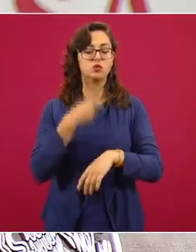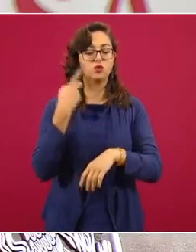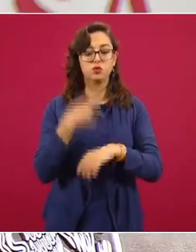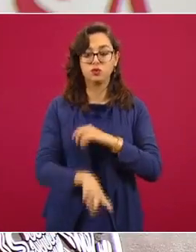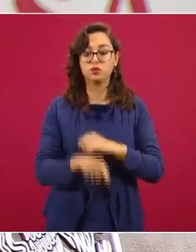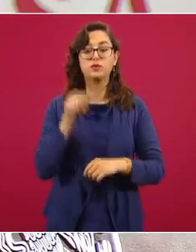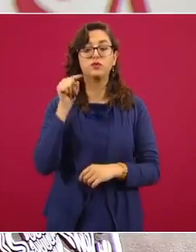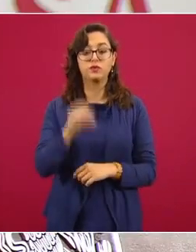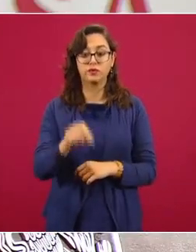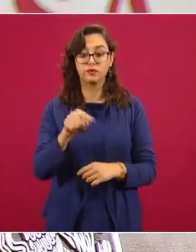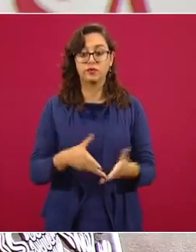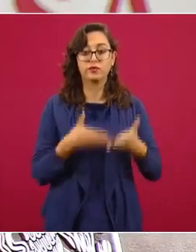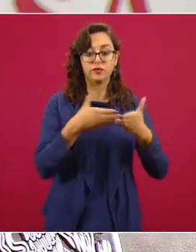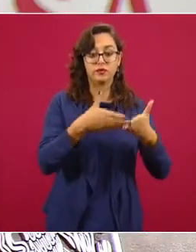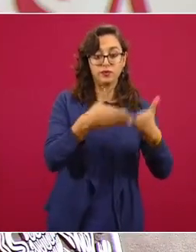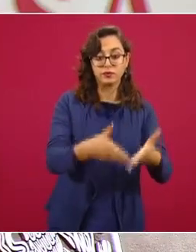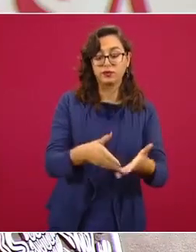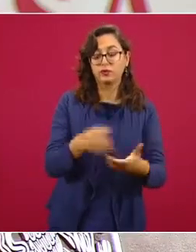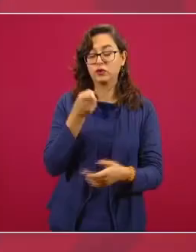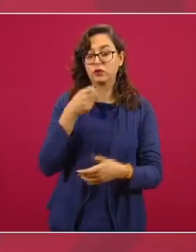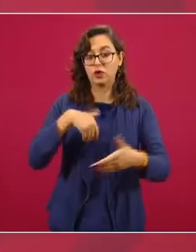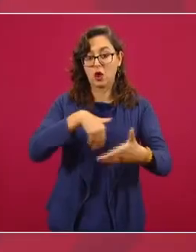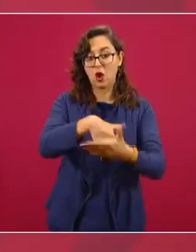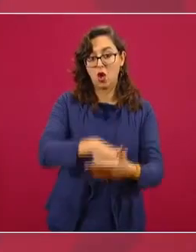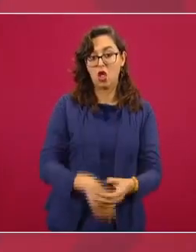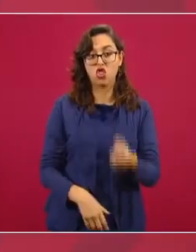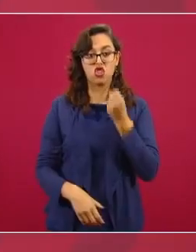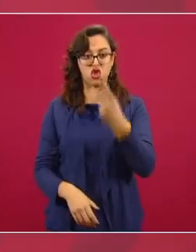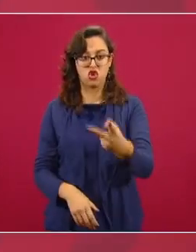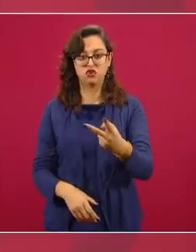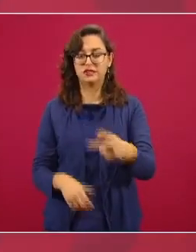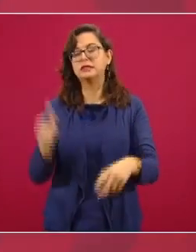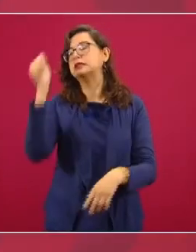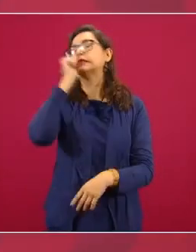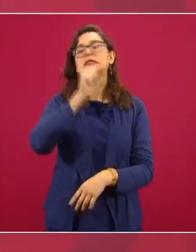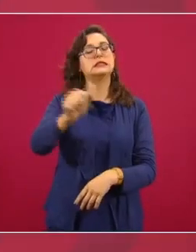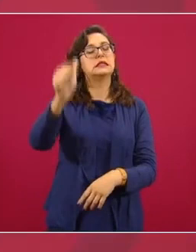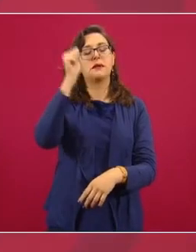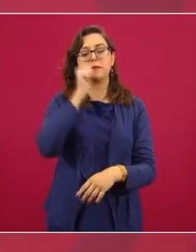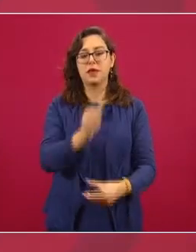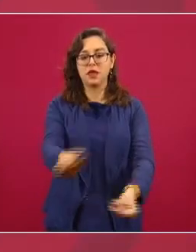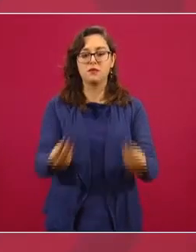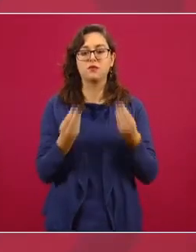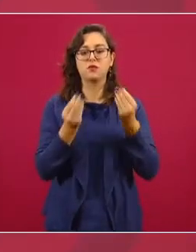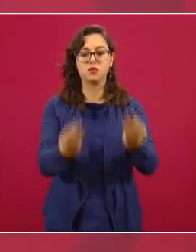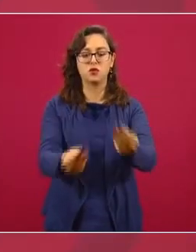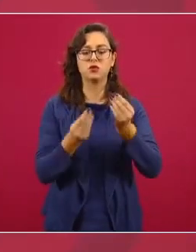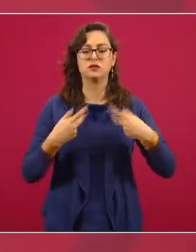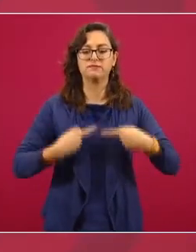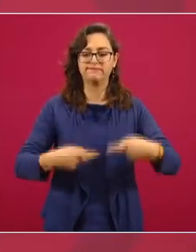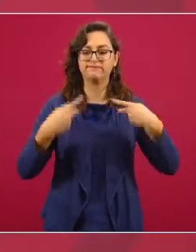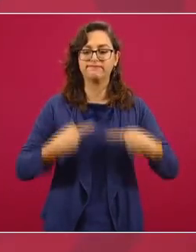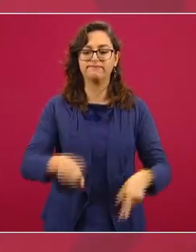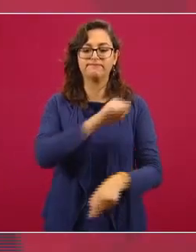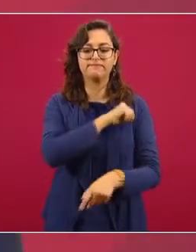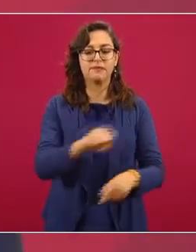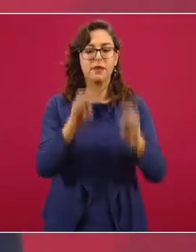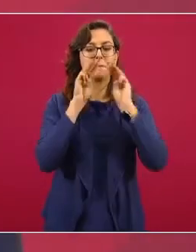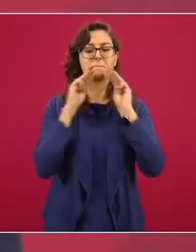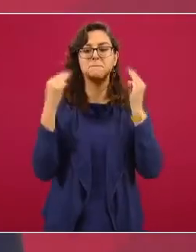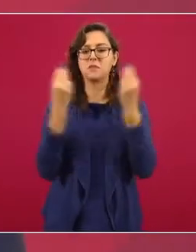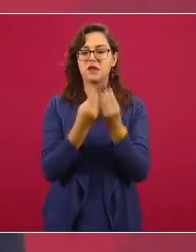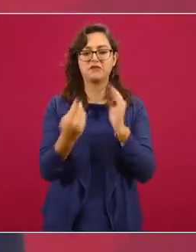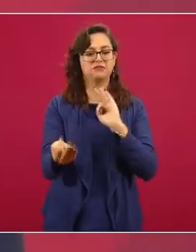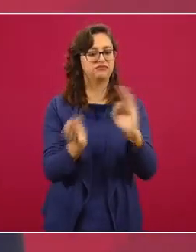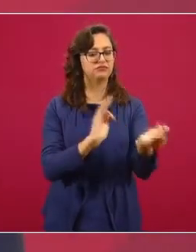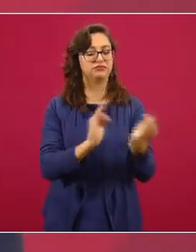siempre han tenido mucha presencia de la delincuencia organizada.